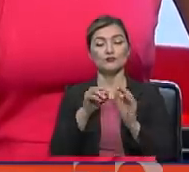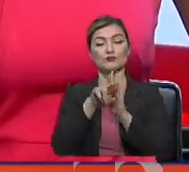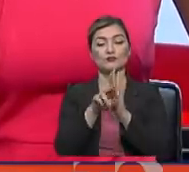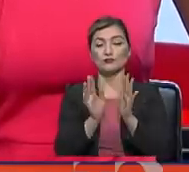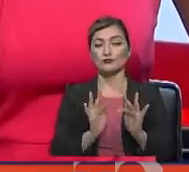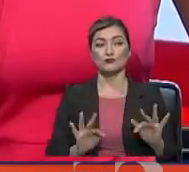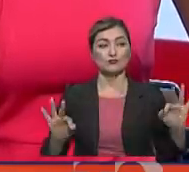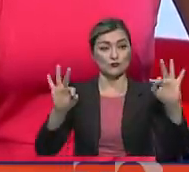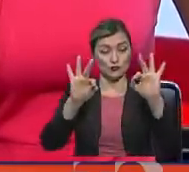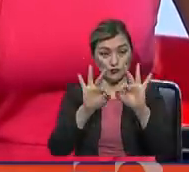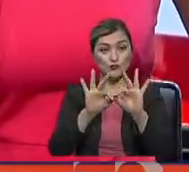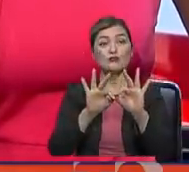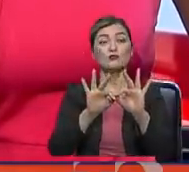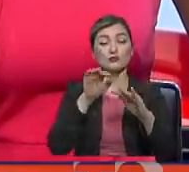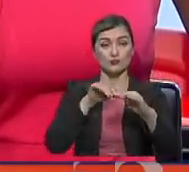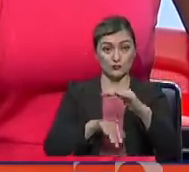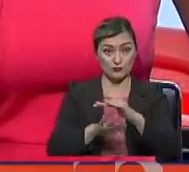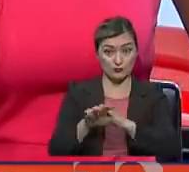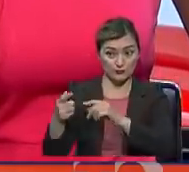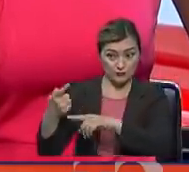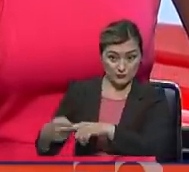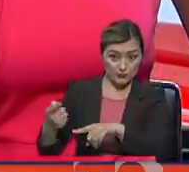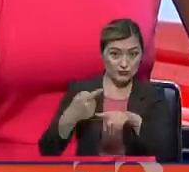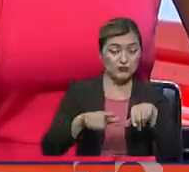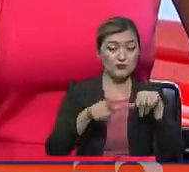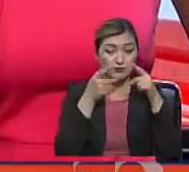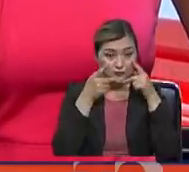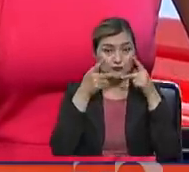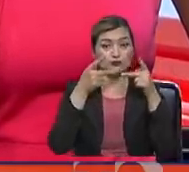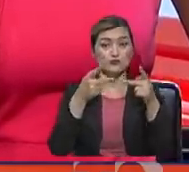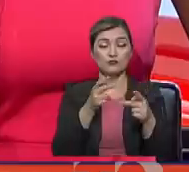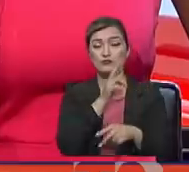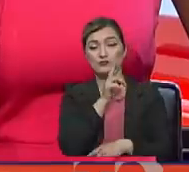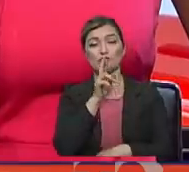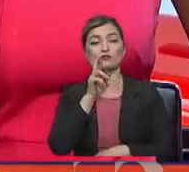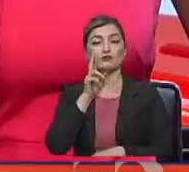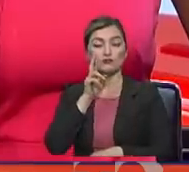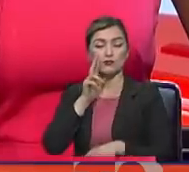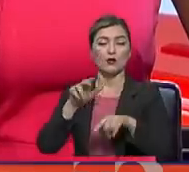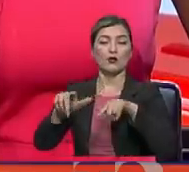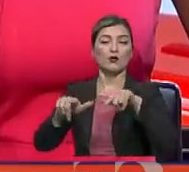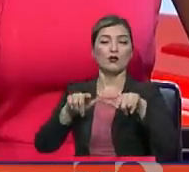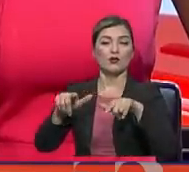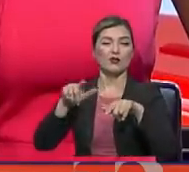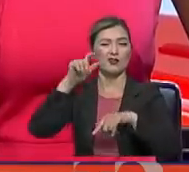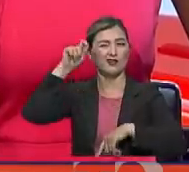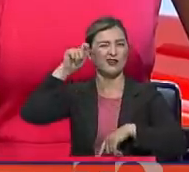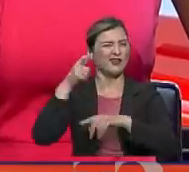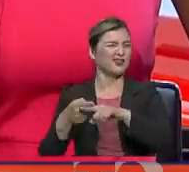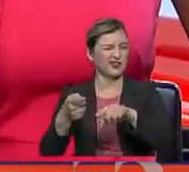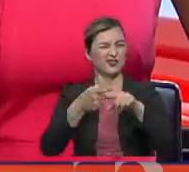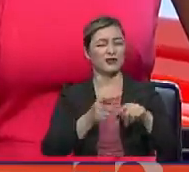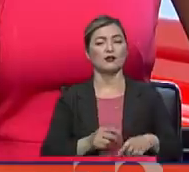requisito indispensable para ingresar a los lugares públicos, restaurantes, lugares de entretenimiento y